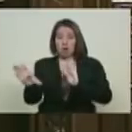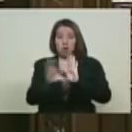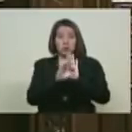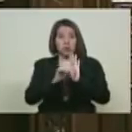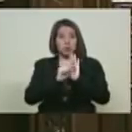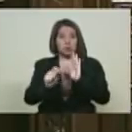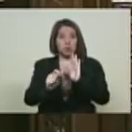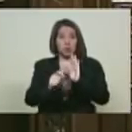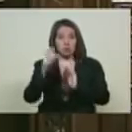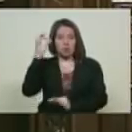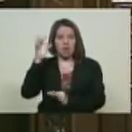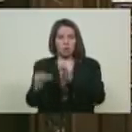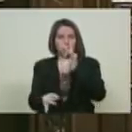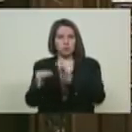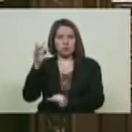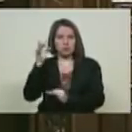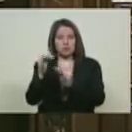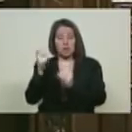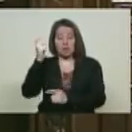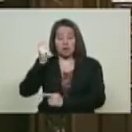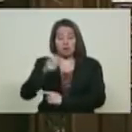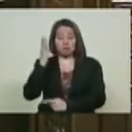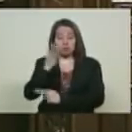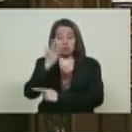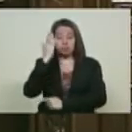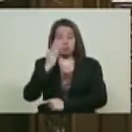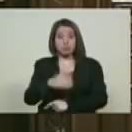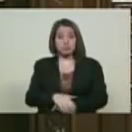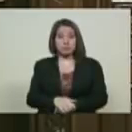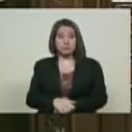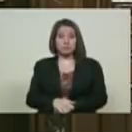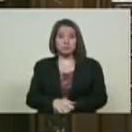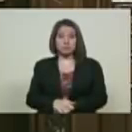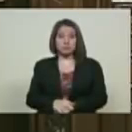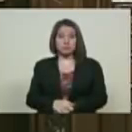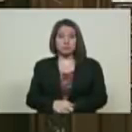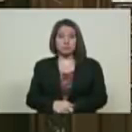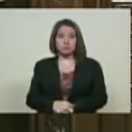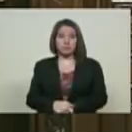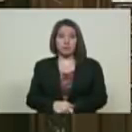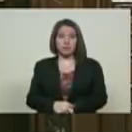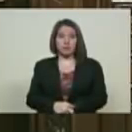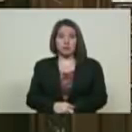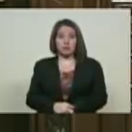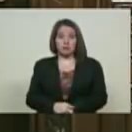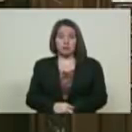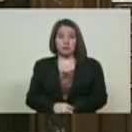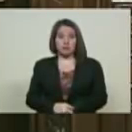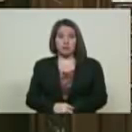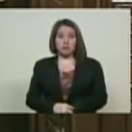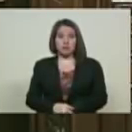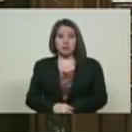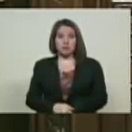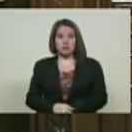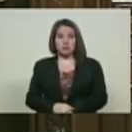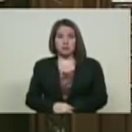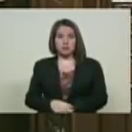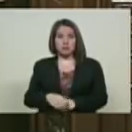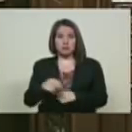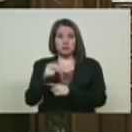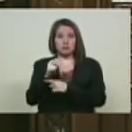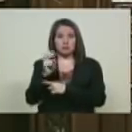la justicia. Con el peso de la justicia. Porque Venezuela quiere vivir en paz, en